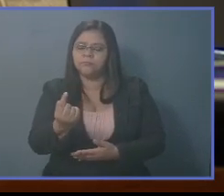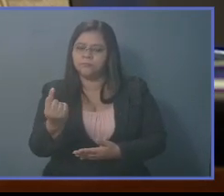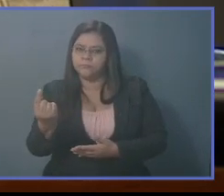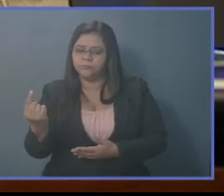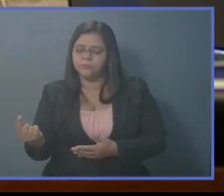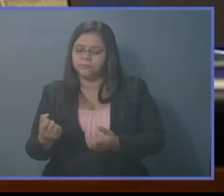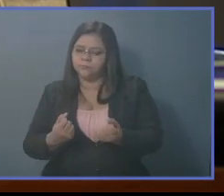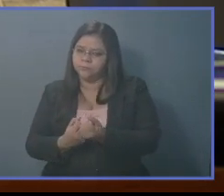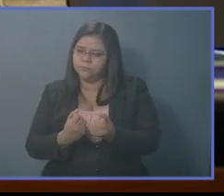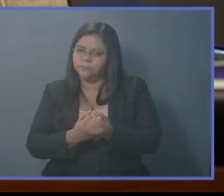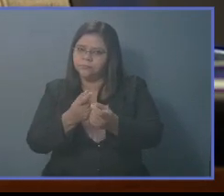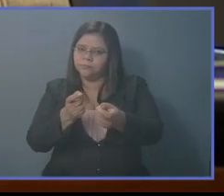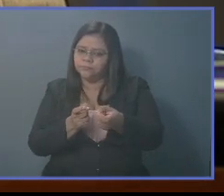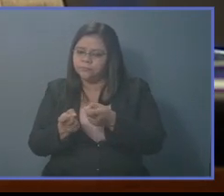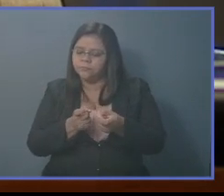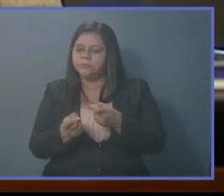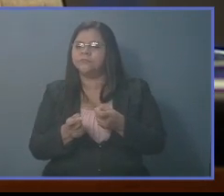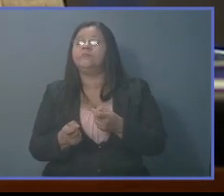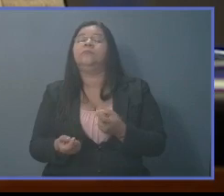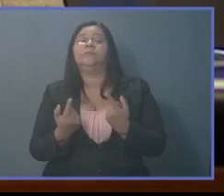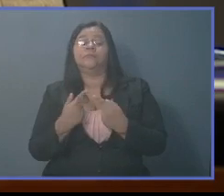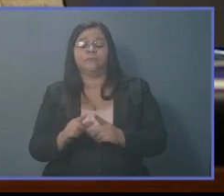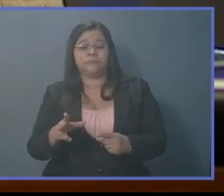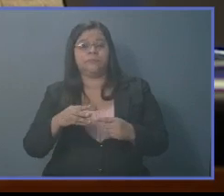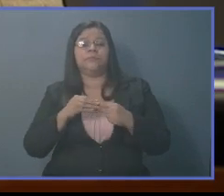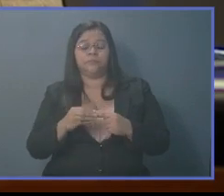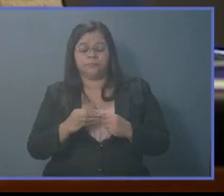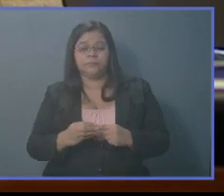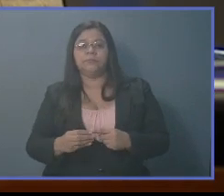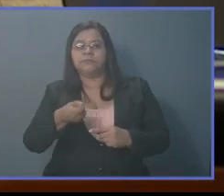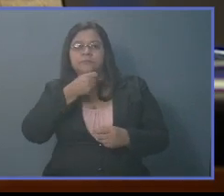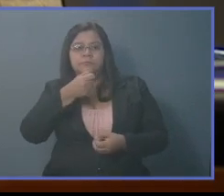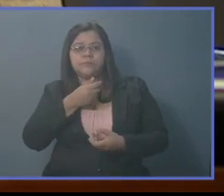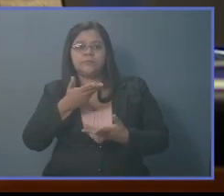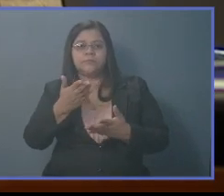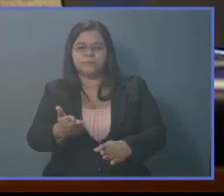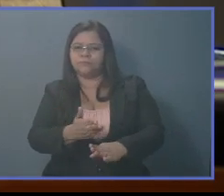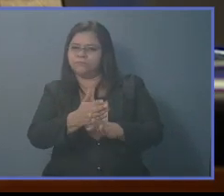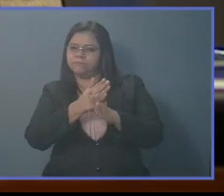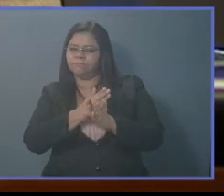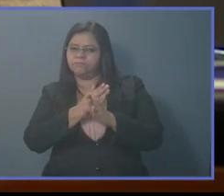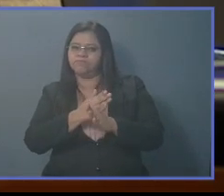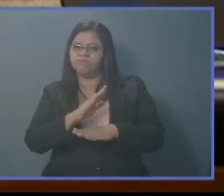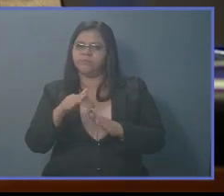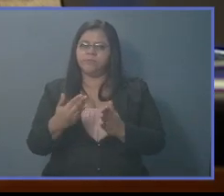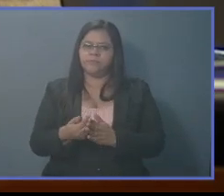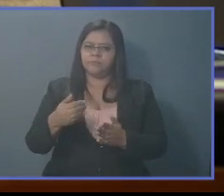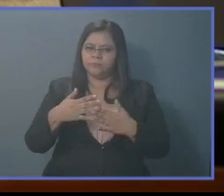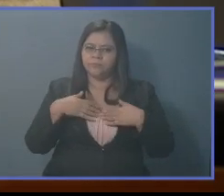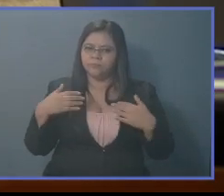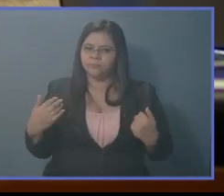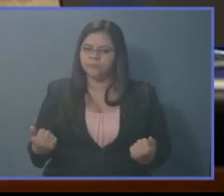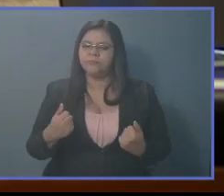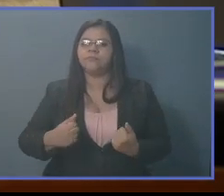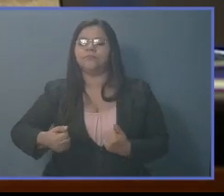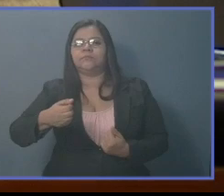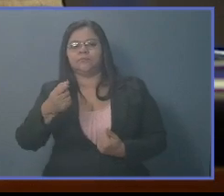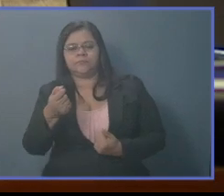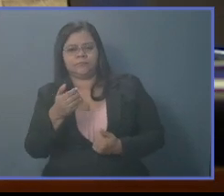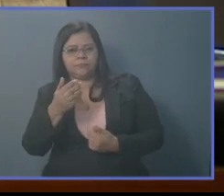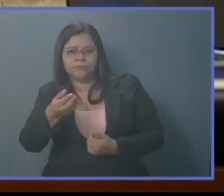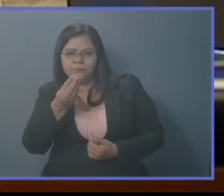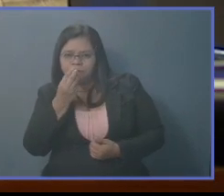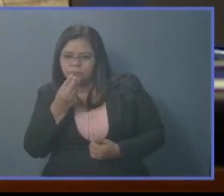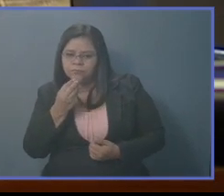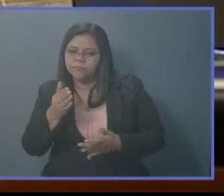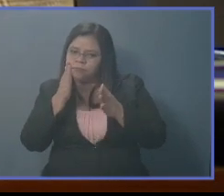por COVID-19, especialmente en lo referente a la promoción, prevención y educación en salud, alimentación y disposición de lugares para la atención